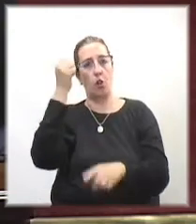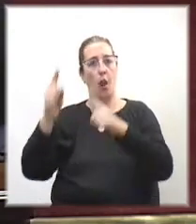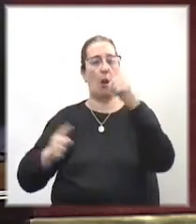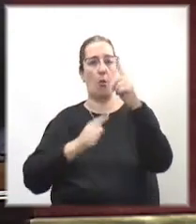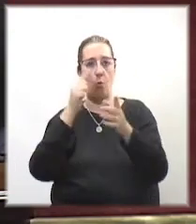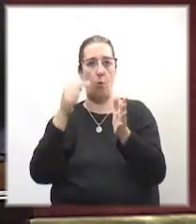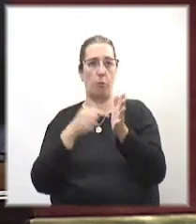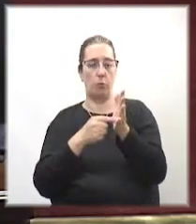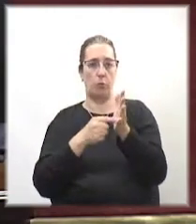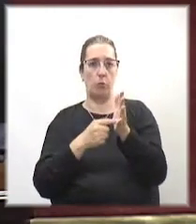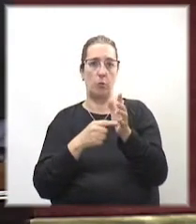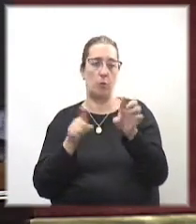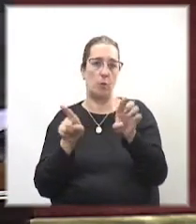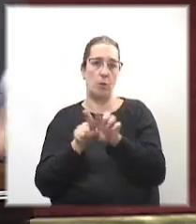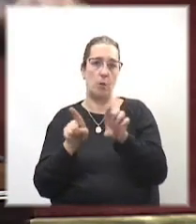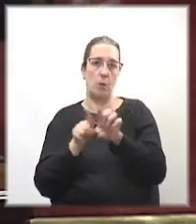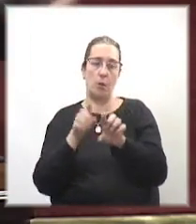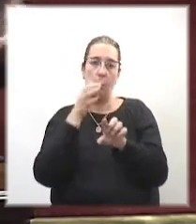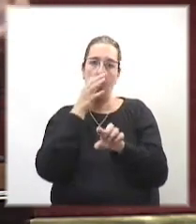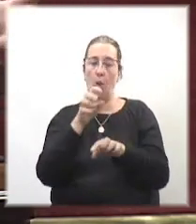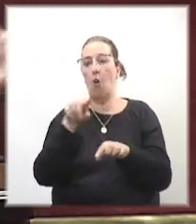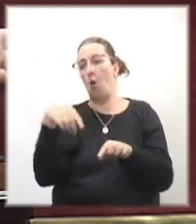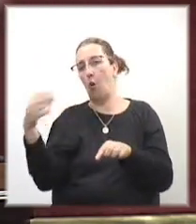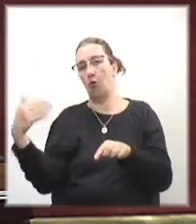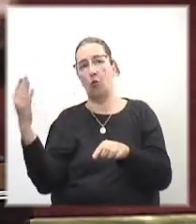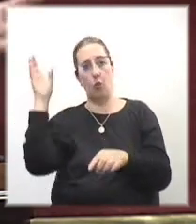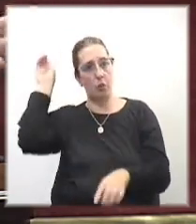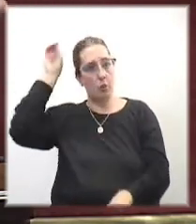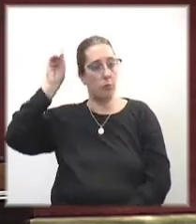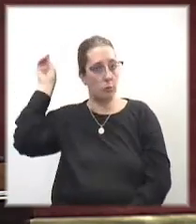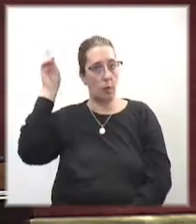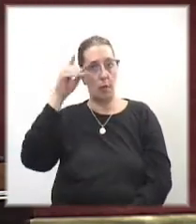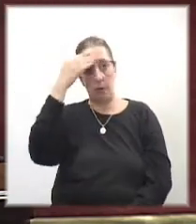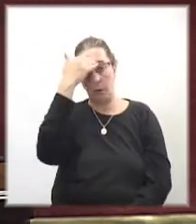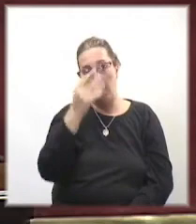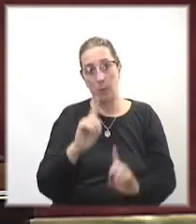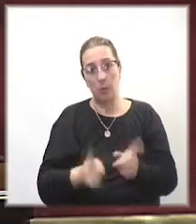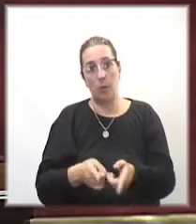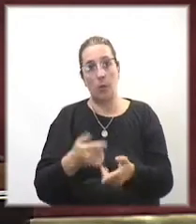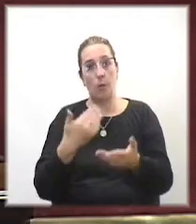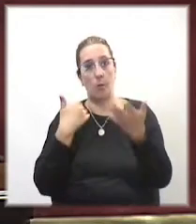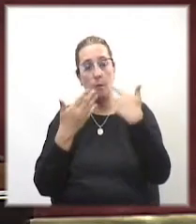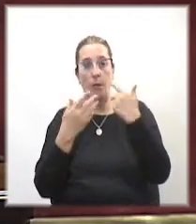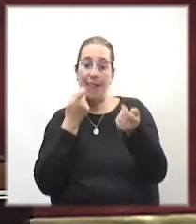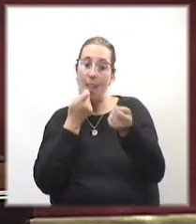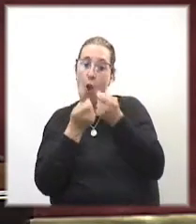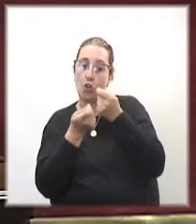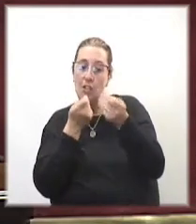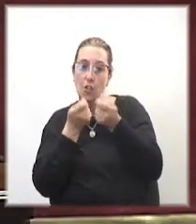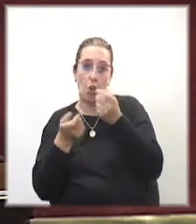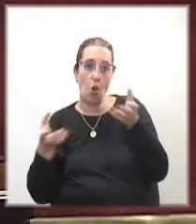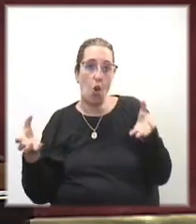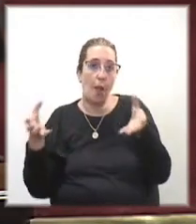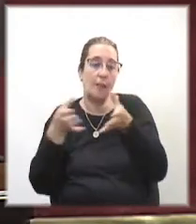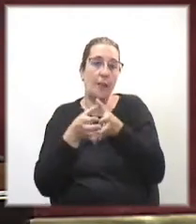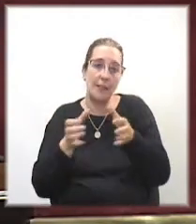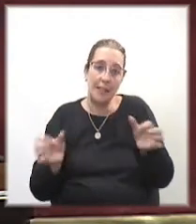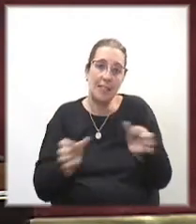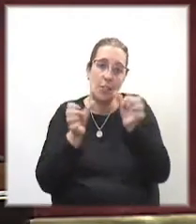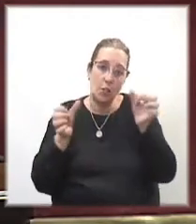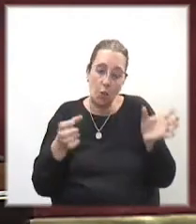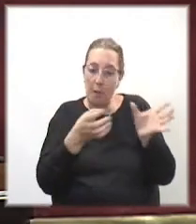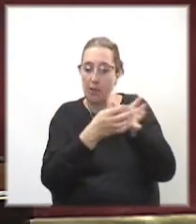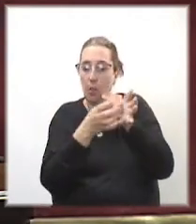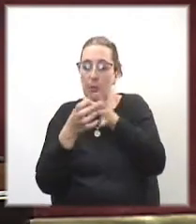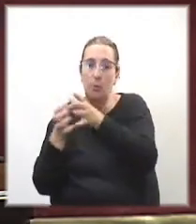puntos. Y como bien lo dijeron otros diputados y mismo del Frente Amplio hace un ratito, que cuando se trata de una negociación colectiva que se está construyendo entre muchos